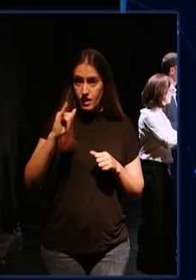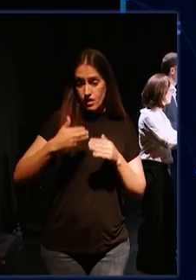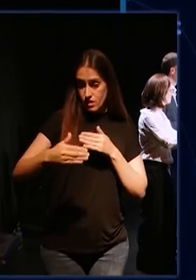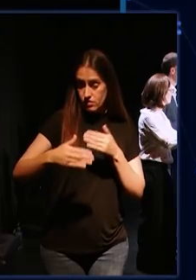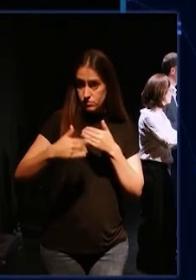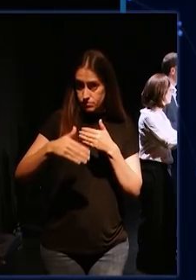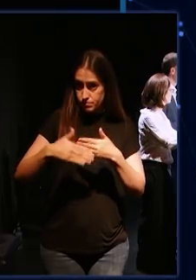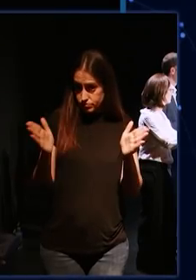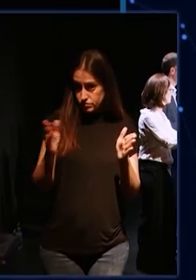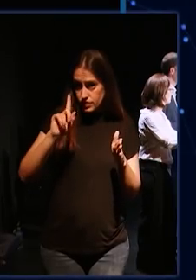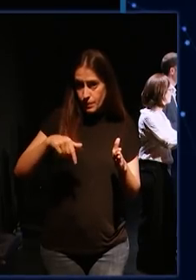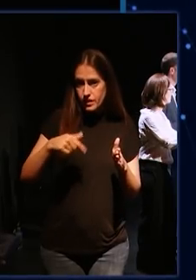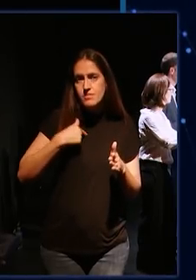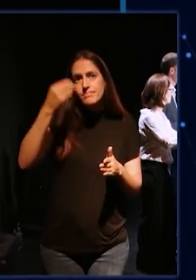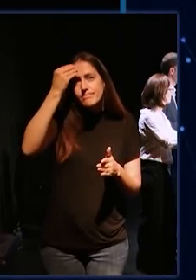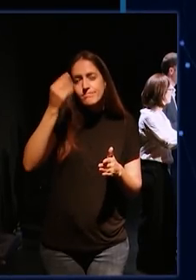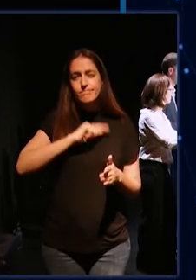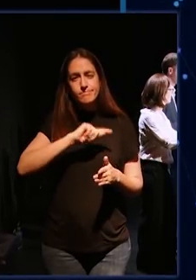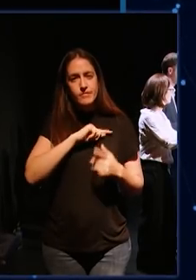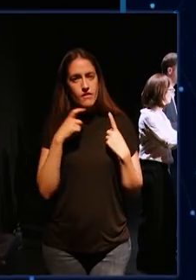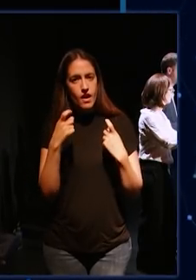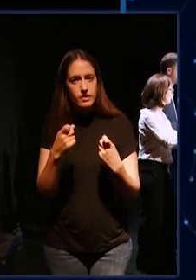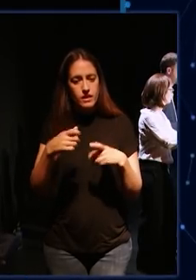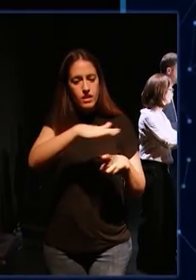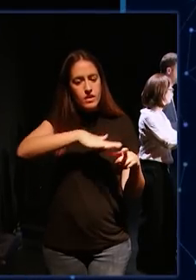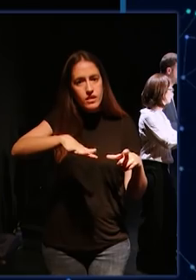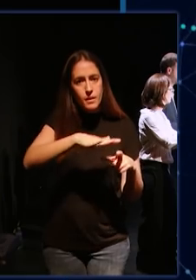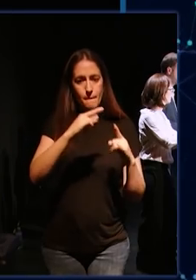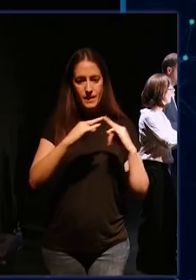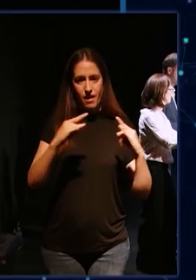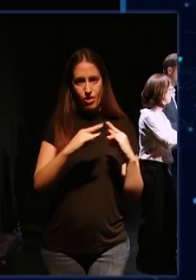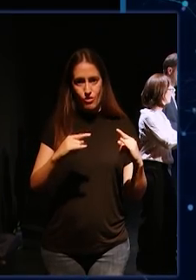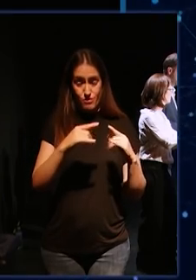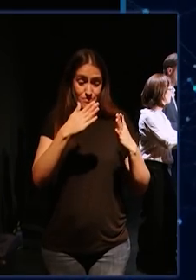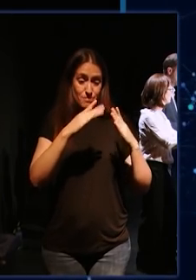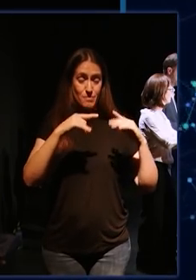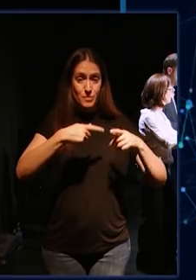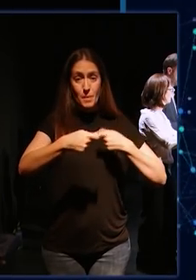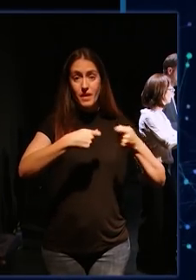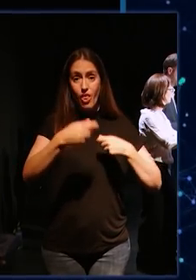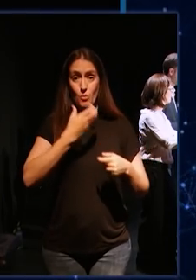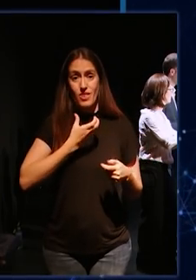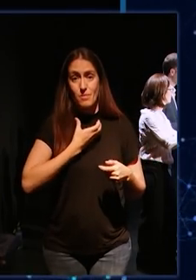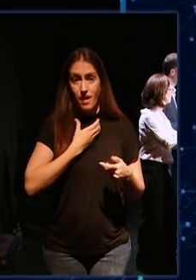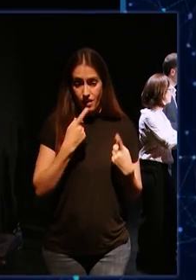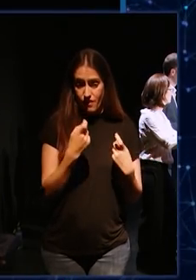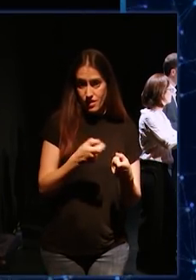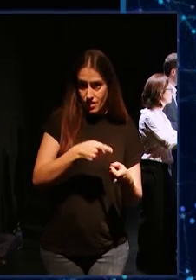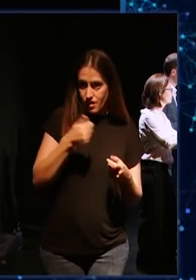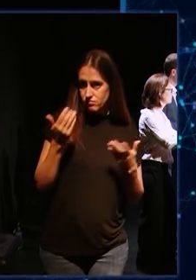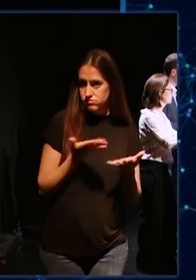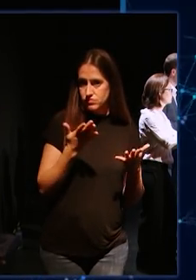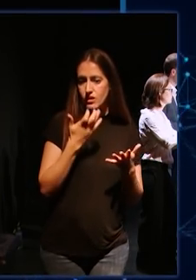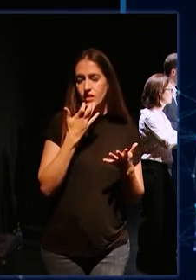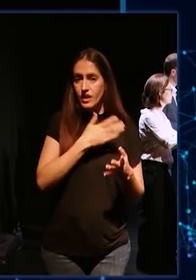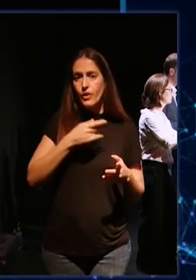mi parecer no se acaba de potenciar suficientemente, por ejemplo, un espacio como es el mercado municipal. No hablo del mercado de los lunes,